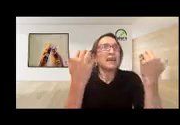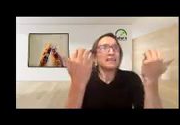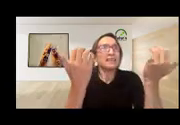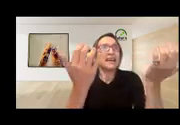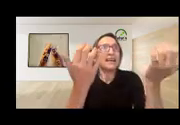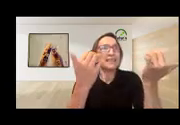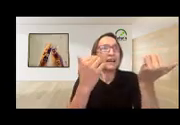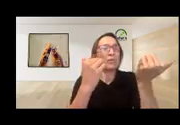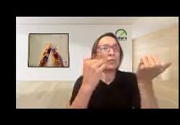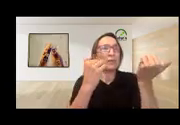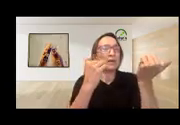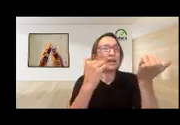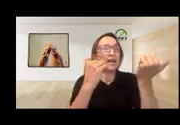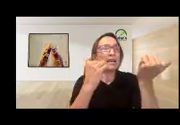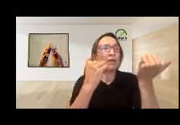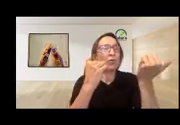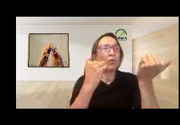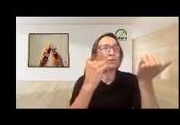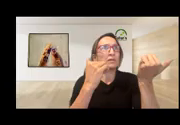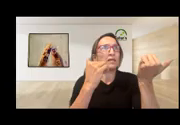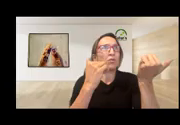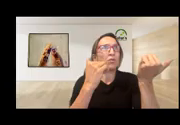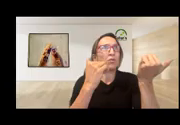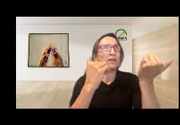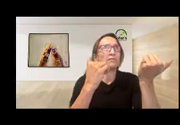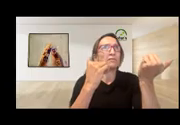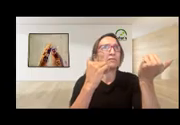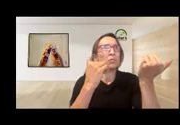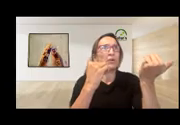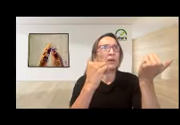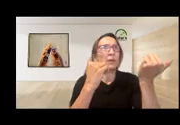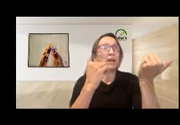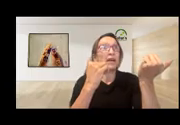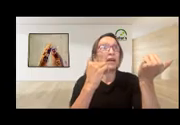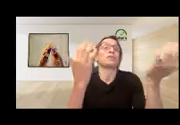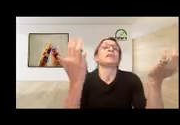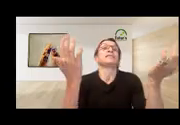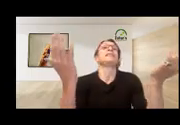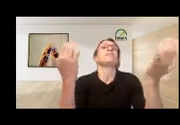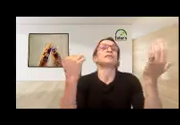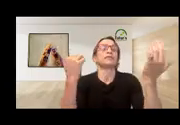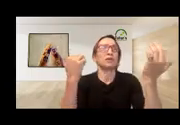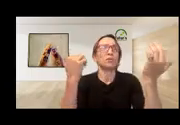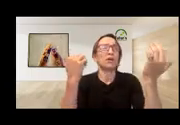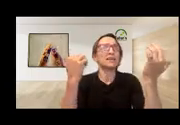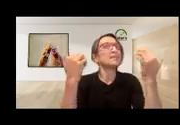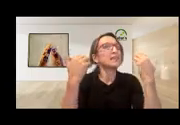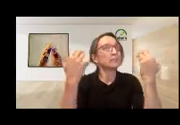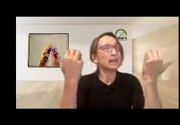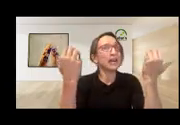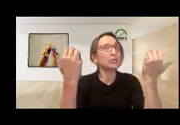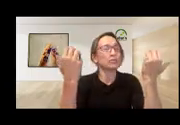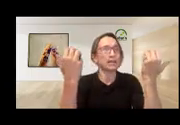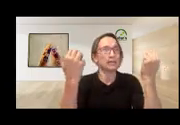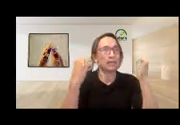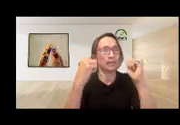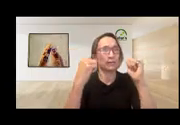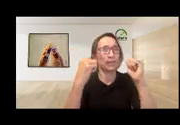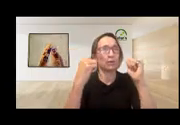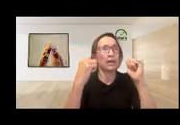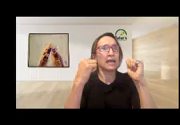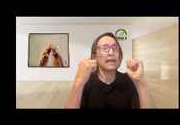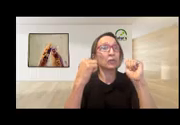¿Y por qué es que ese árbol vivía ahí si hoy no podría vivir ahí? Porque hacía más frío. Hace 10.000